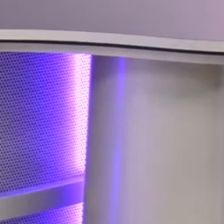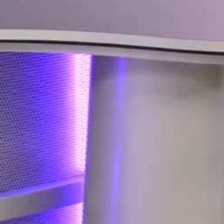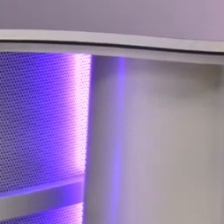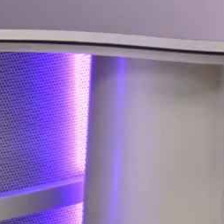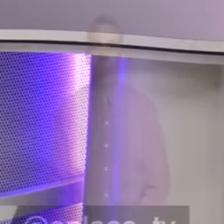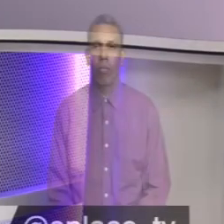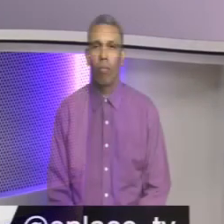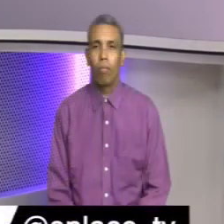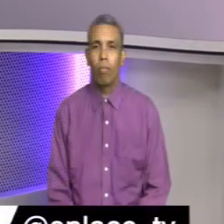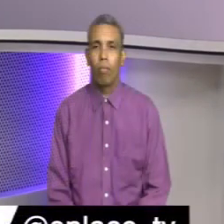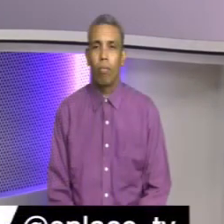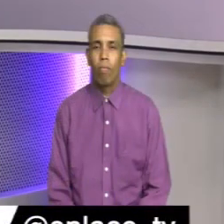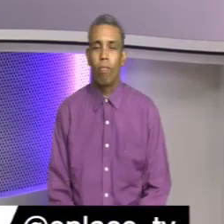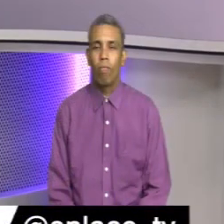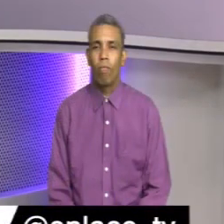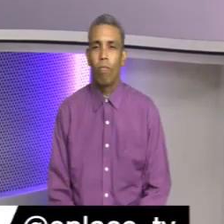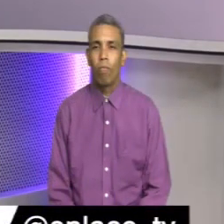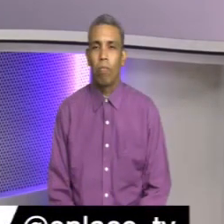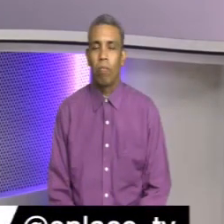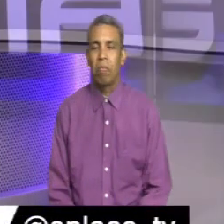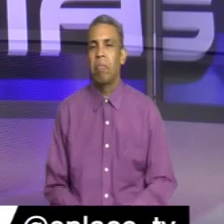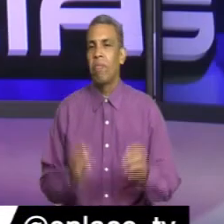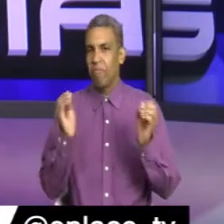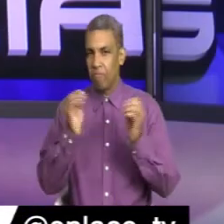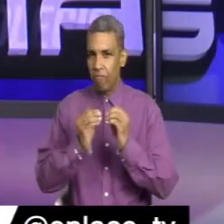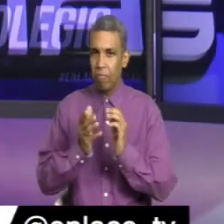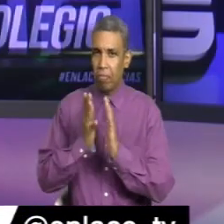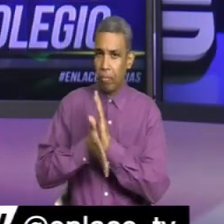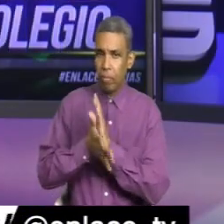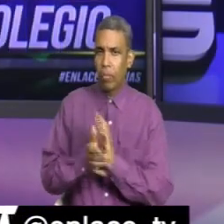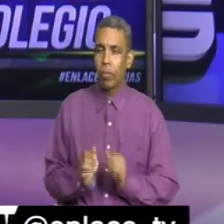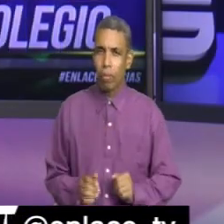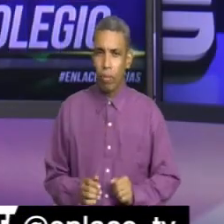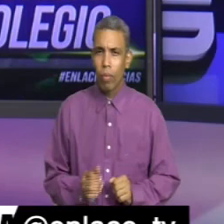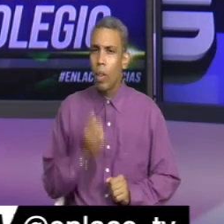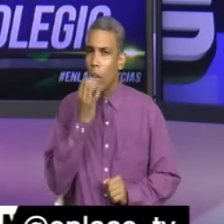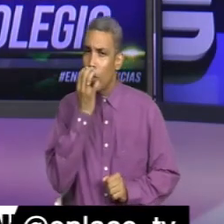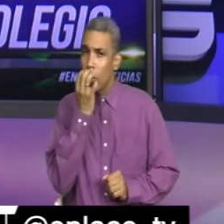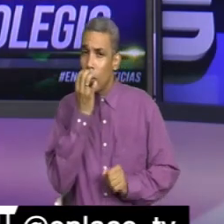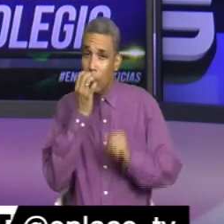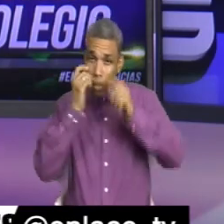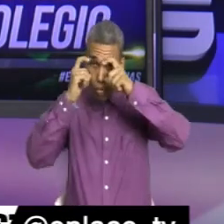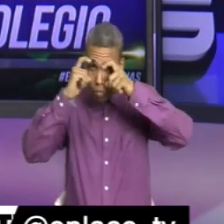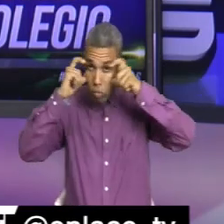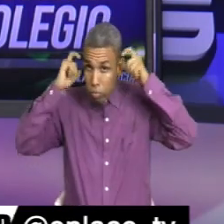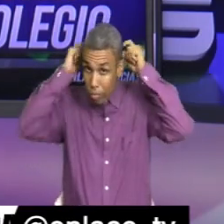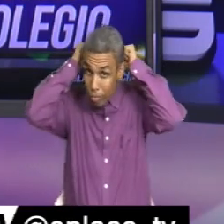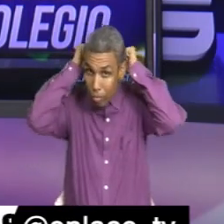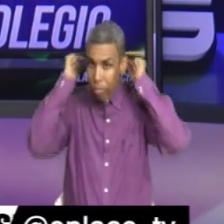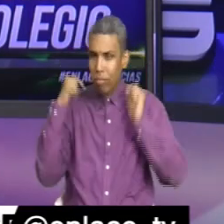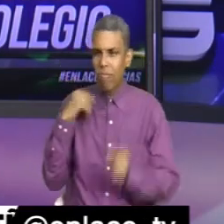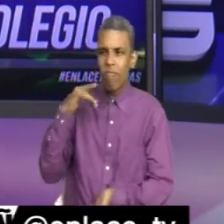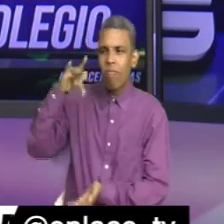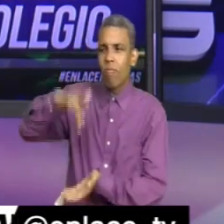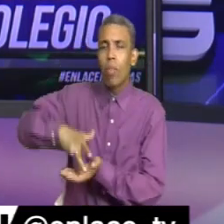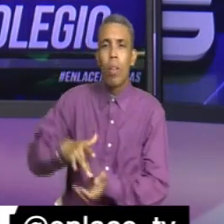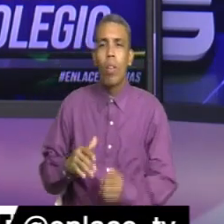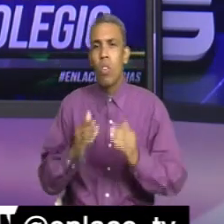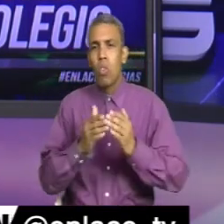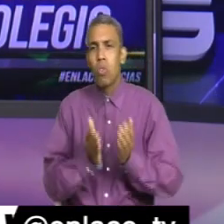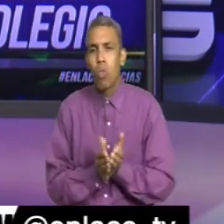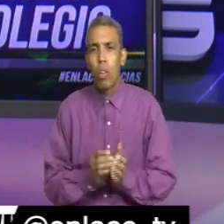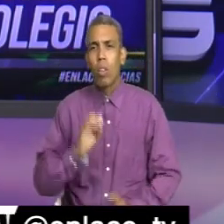Continuamos con más información en Enlace Noticias. Rufino, el personaje de Enlace Televisión, llegó hasta el colegio